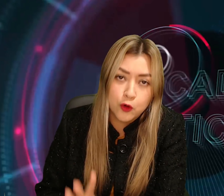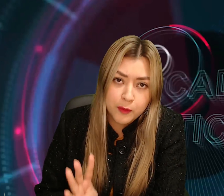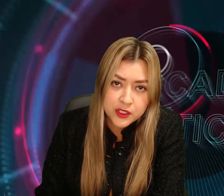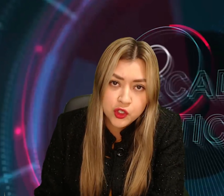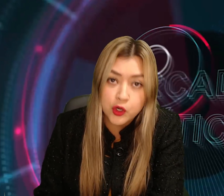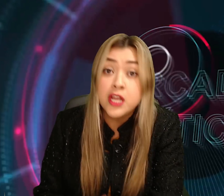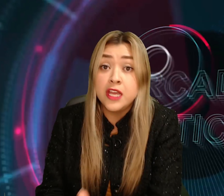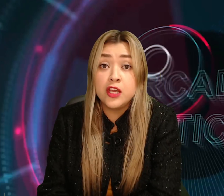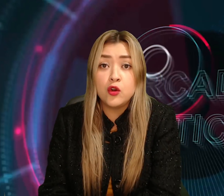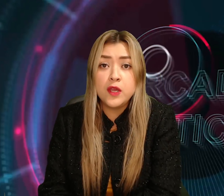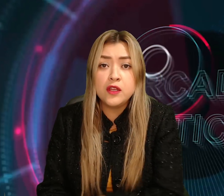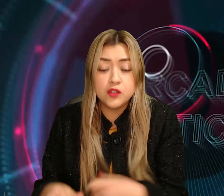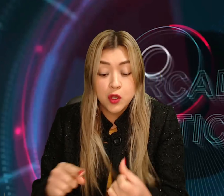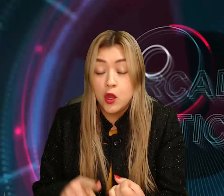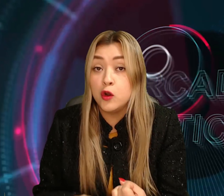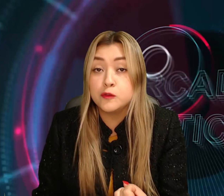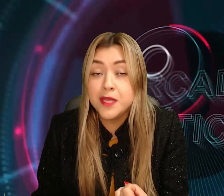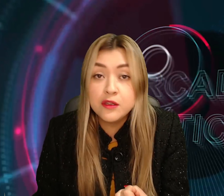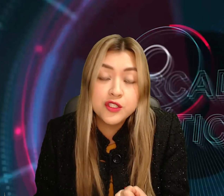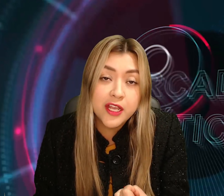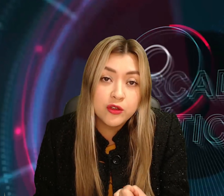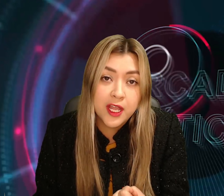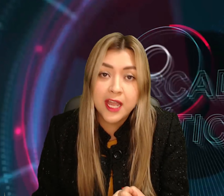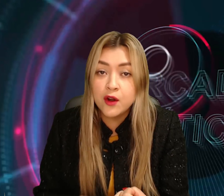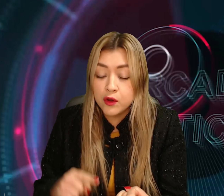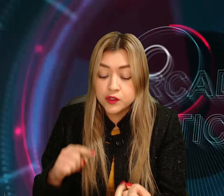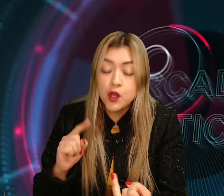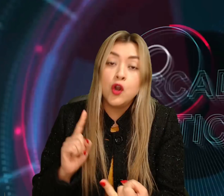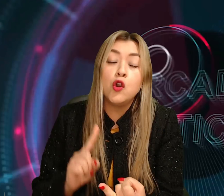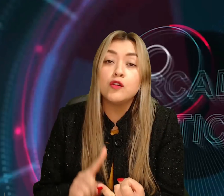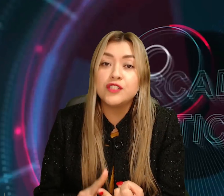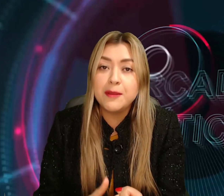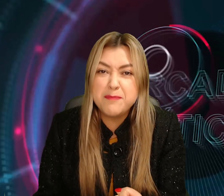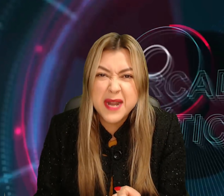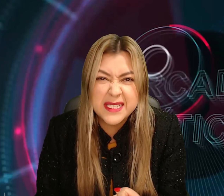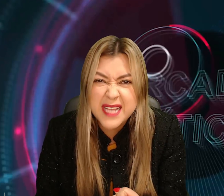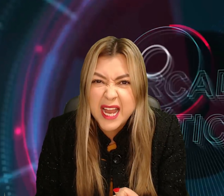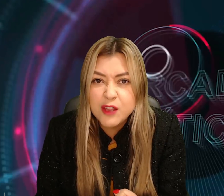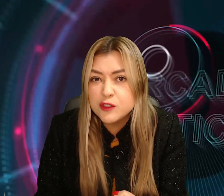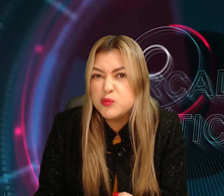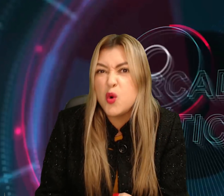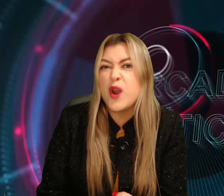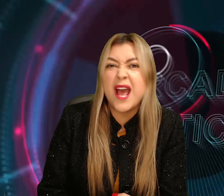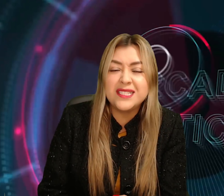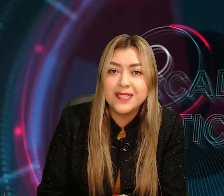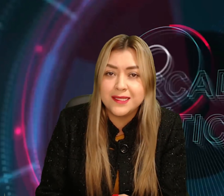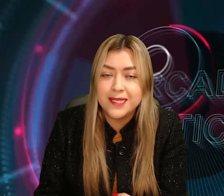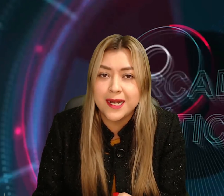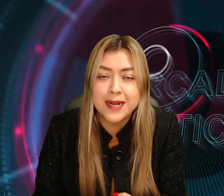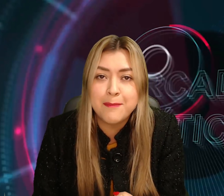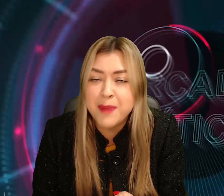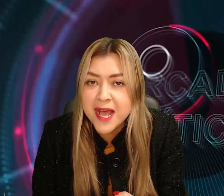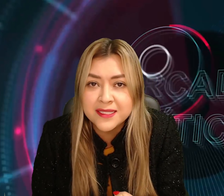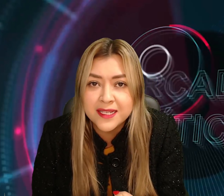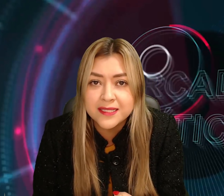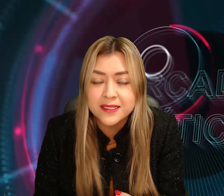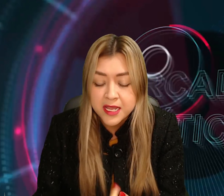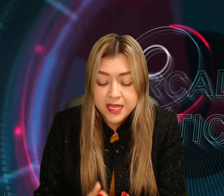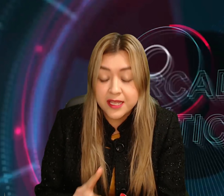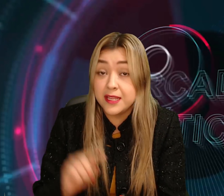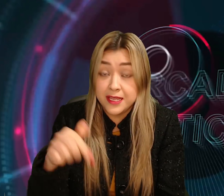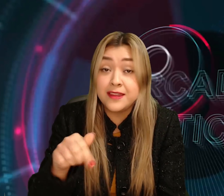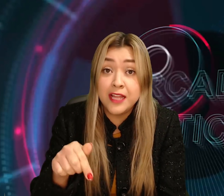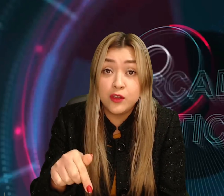transformación incluidos los medios chayoteros los empresarios voraces y rapaces